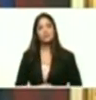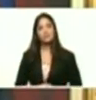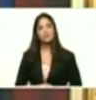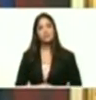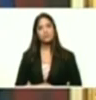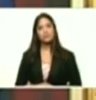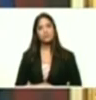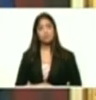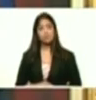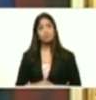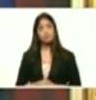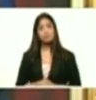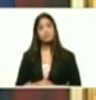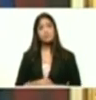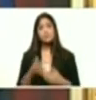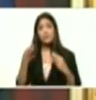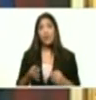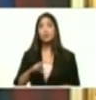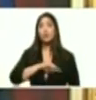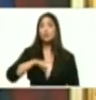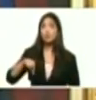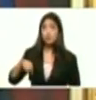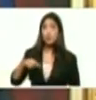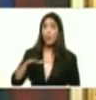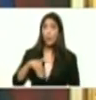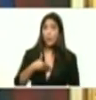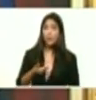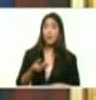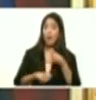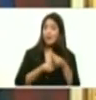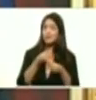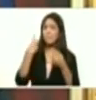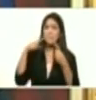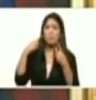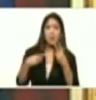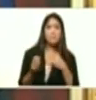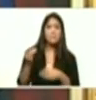sin lugar a dudas, nosotros, somos capaces de esto y de más,